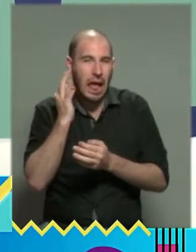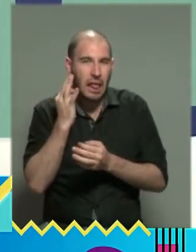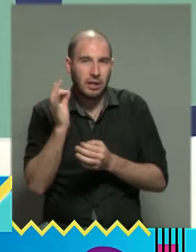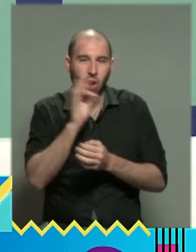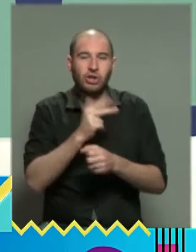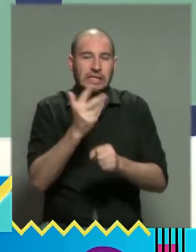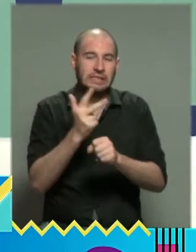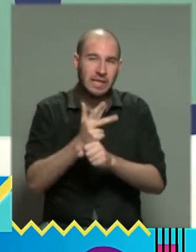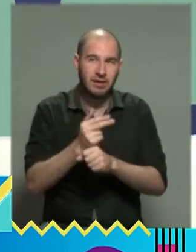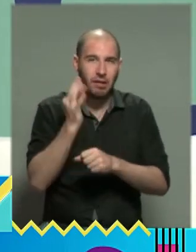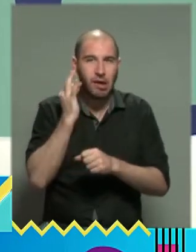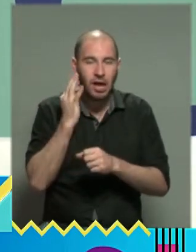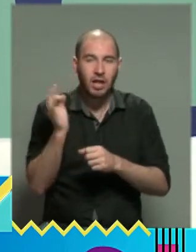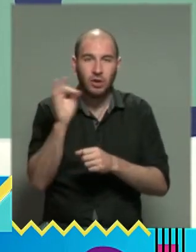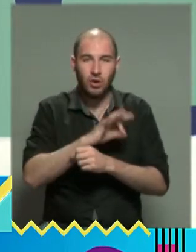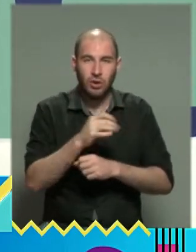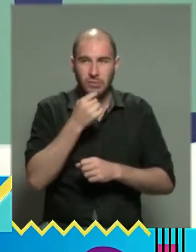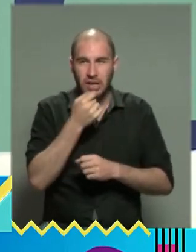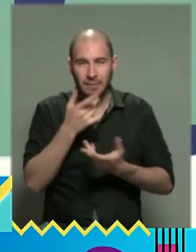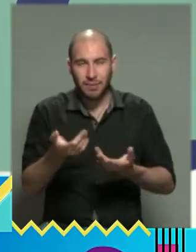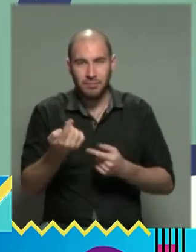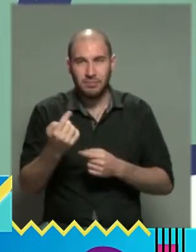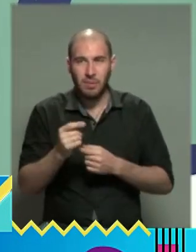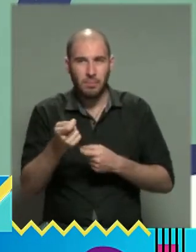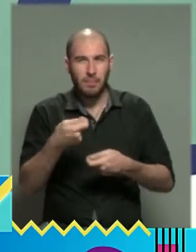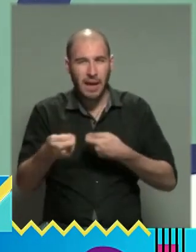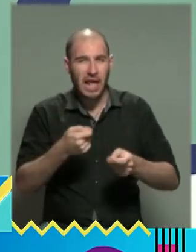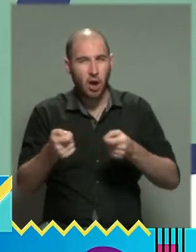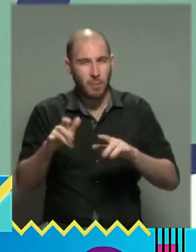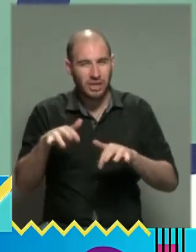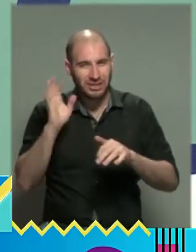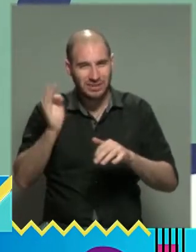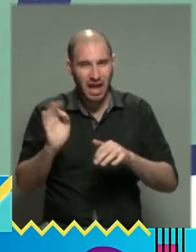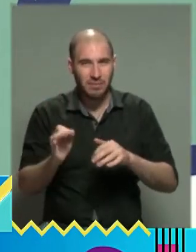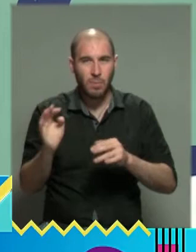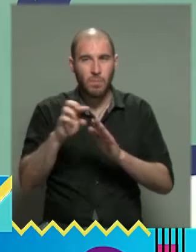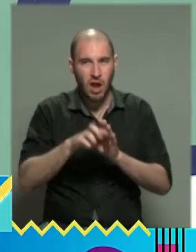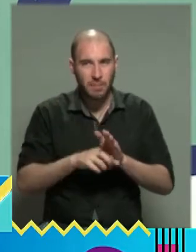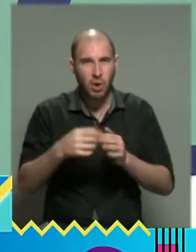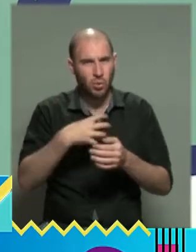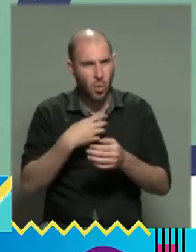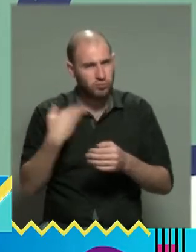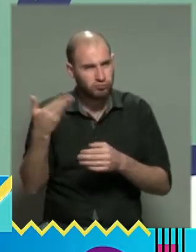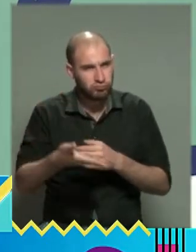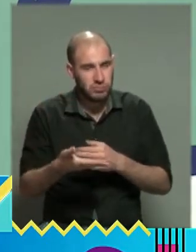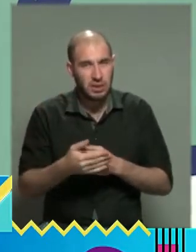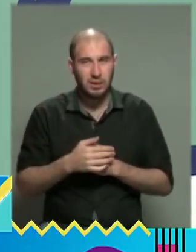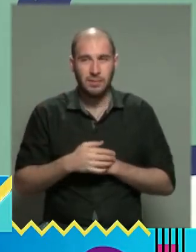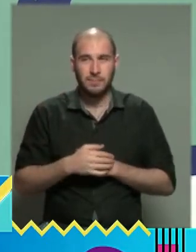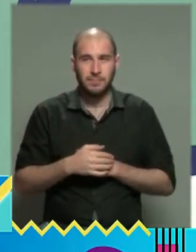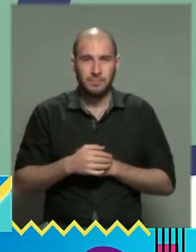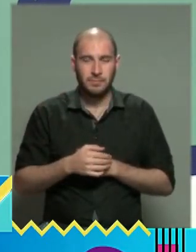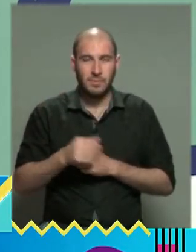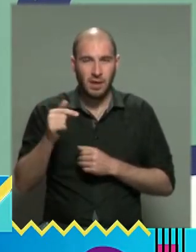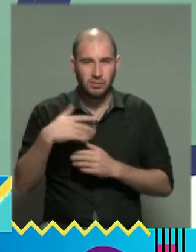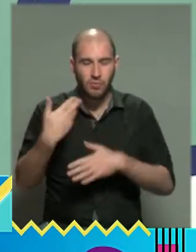algún terciario, claro. O a ver, ¿sabes manejar las computadoras, algún sistema, hiciste un curso? Es